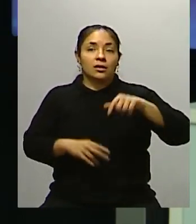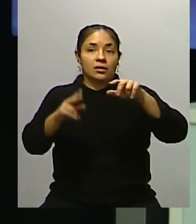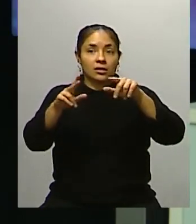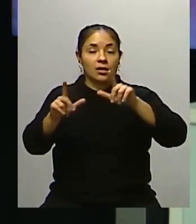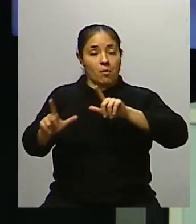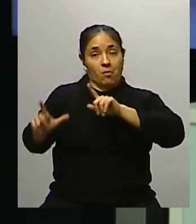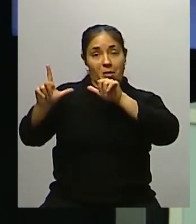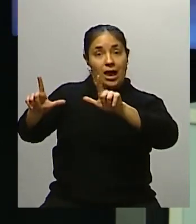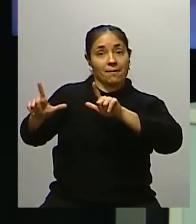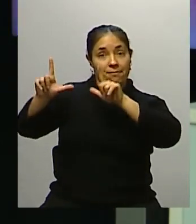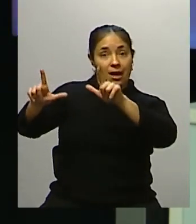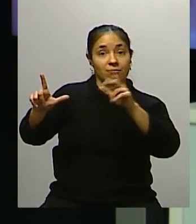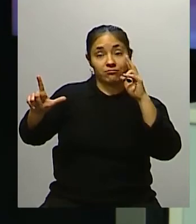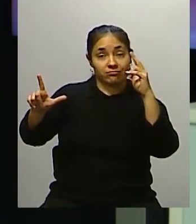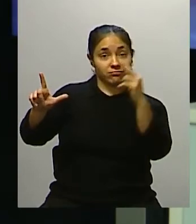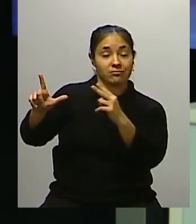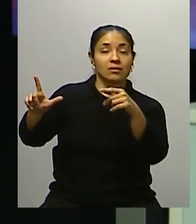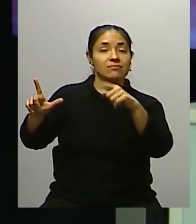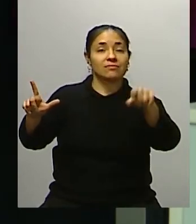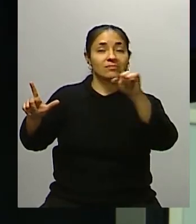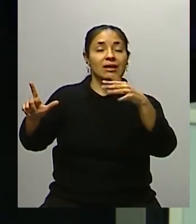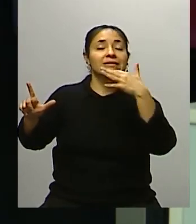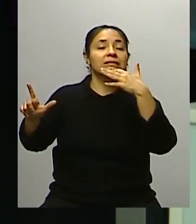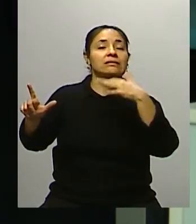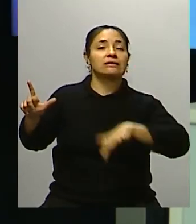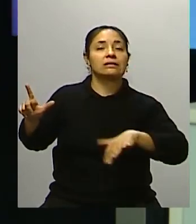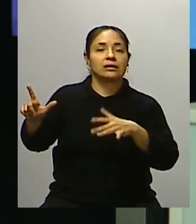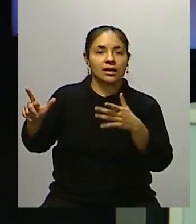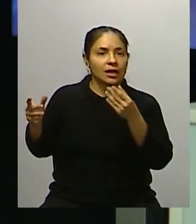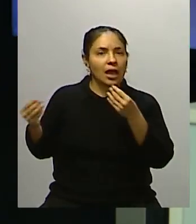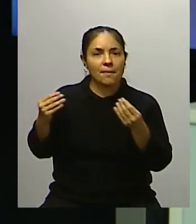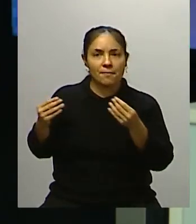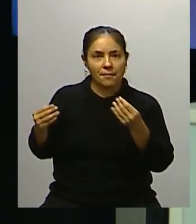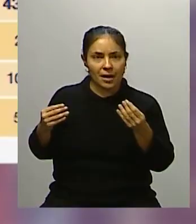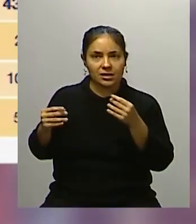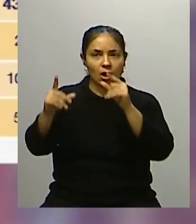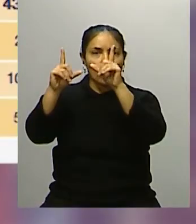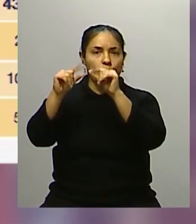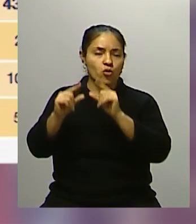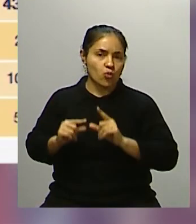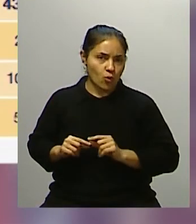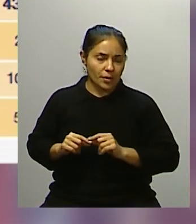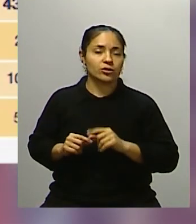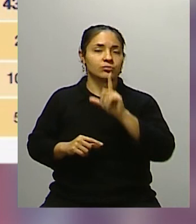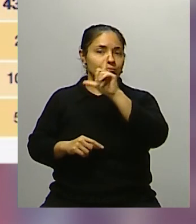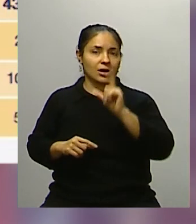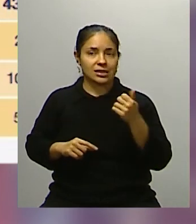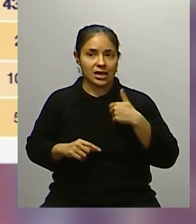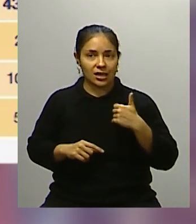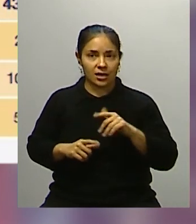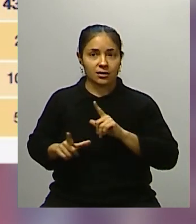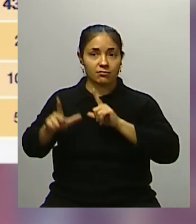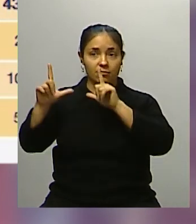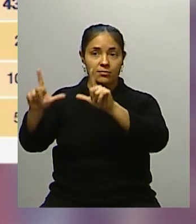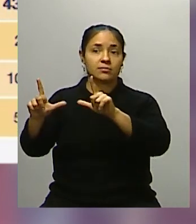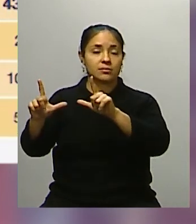placas como para tener idea por ahí de lo que sucede con los números en nuestro país. Ahí tenemos una